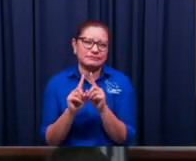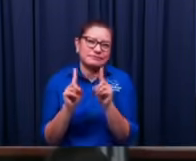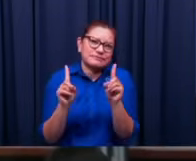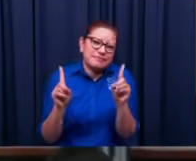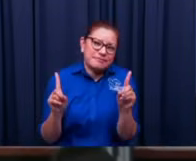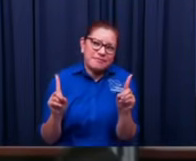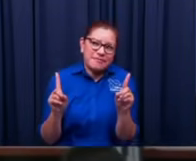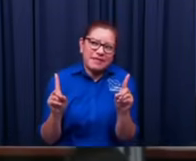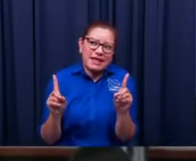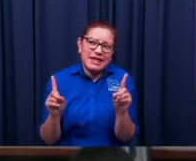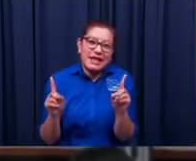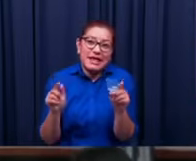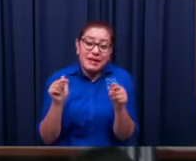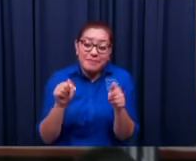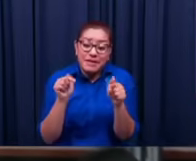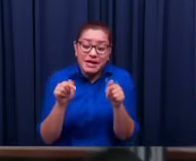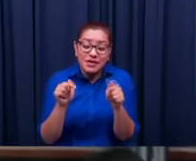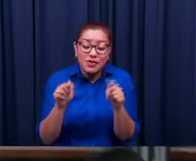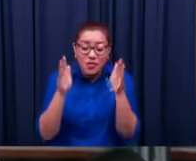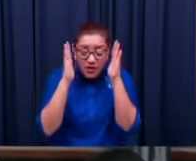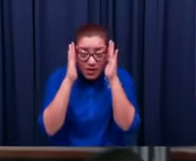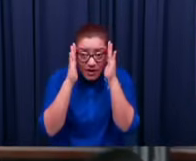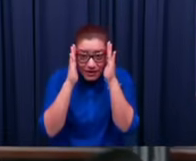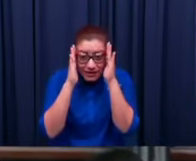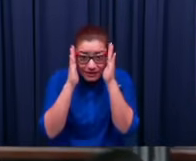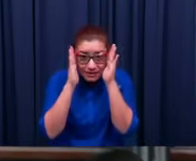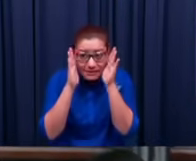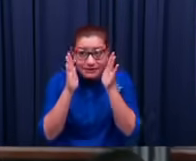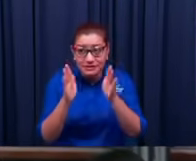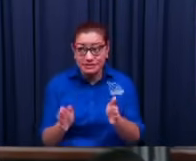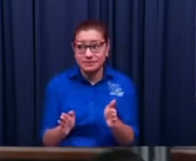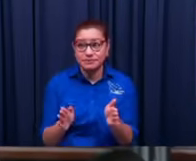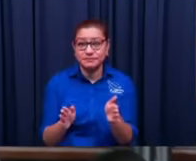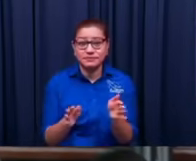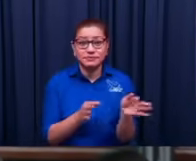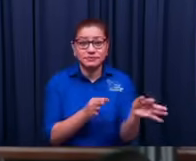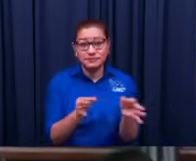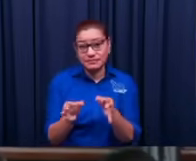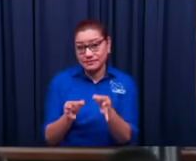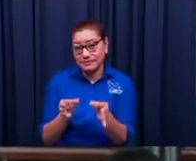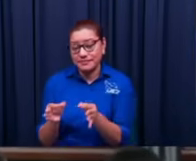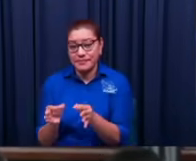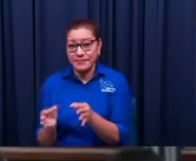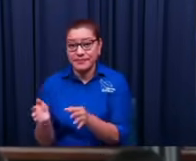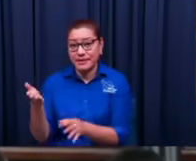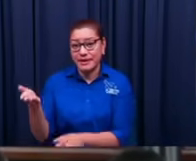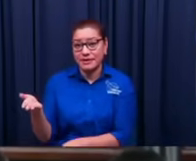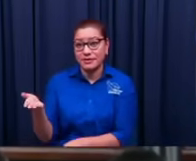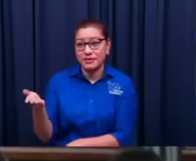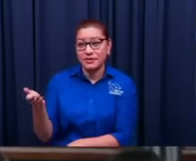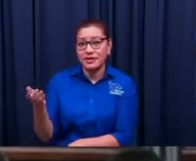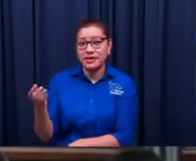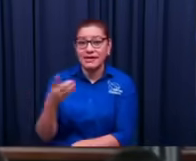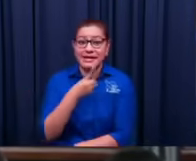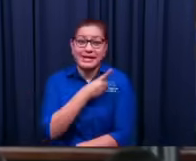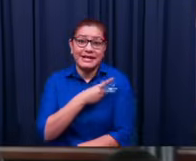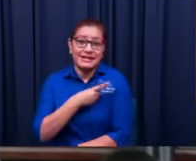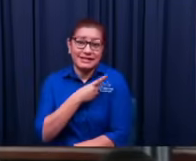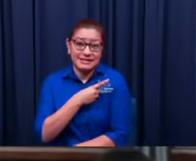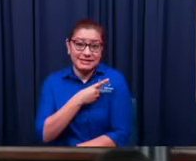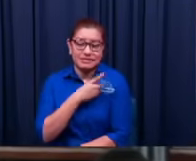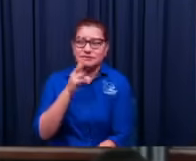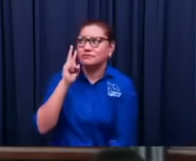Esto es lo que me llamó la atención, porque yo ayer le estuve predicando acerca del anhelo de ver al